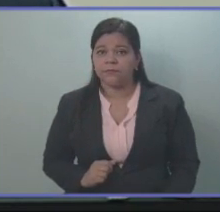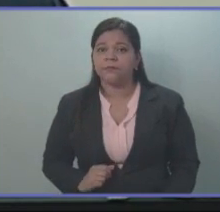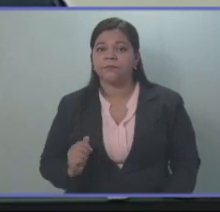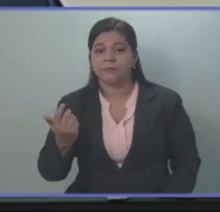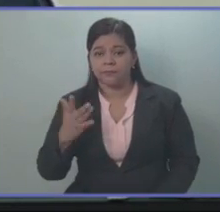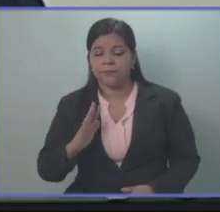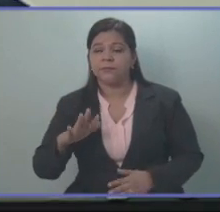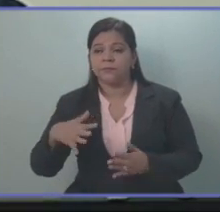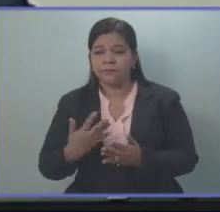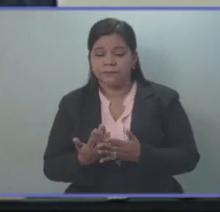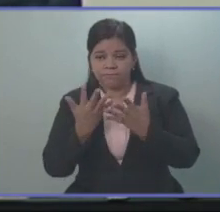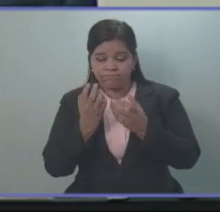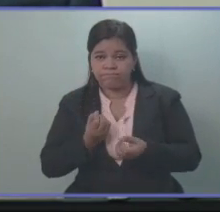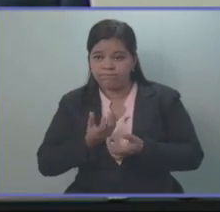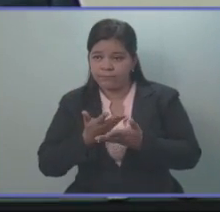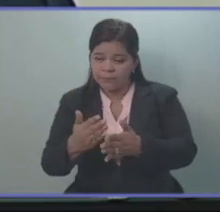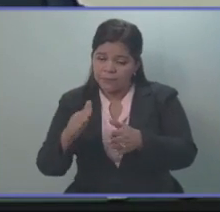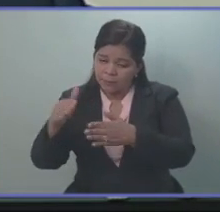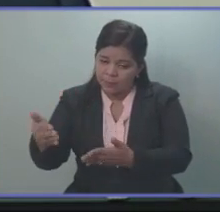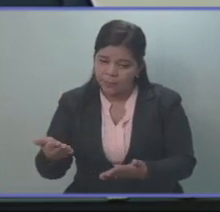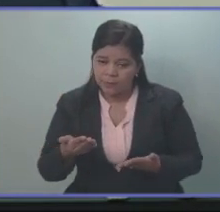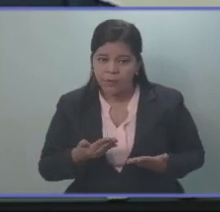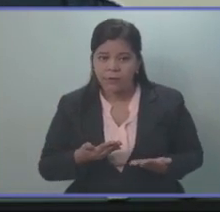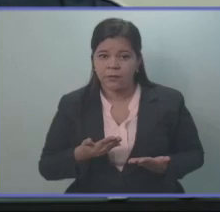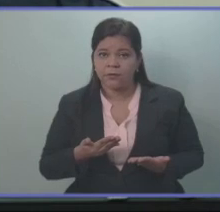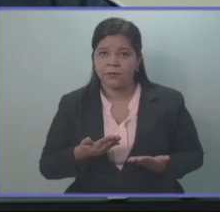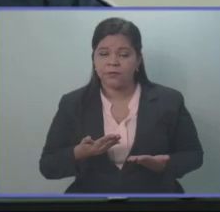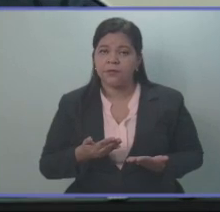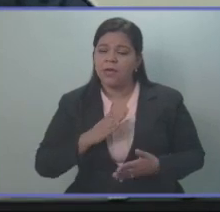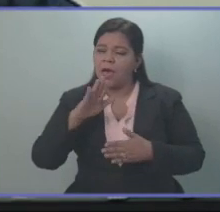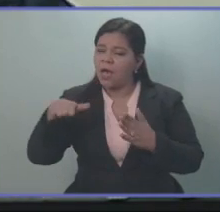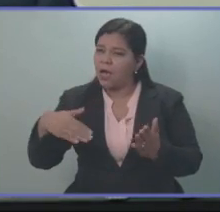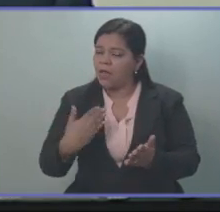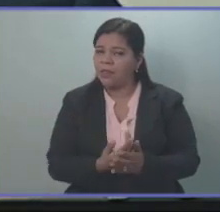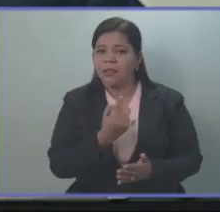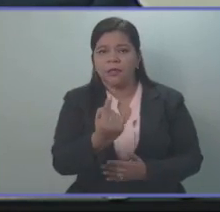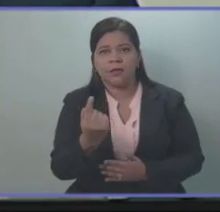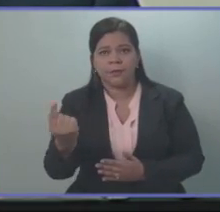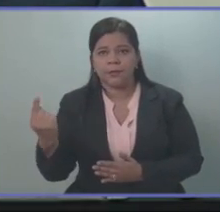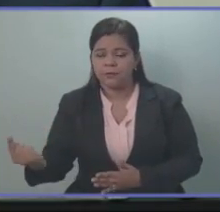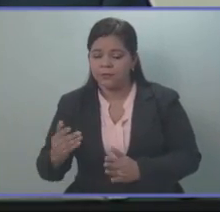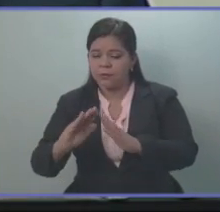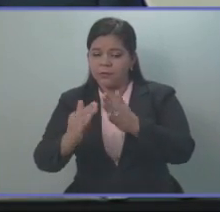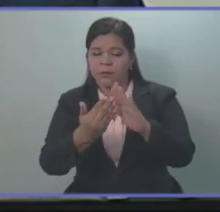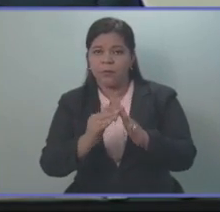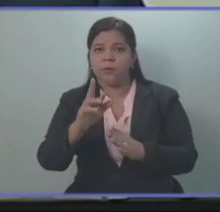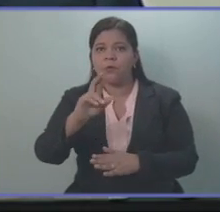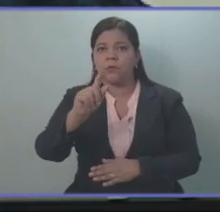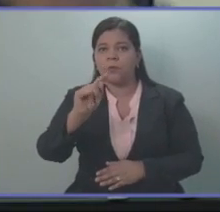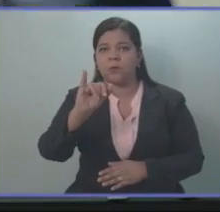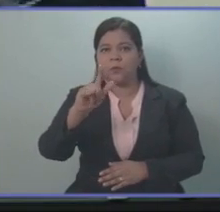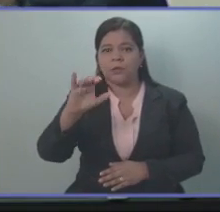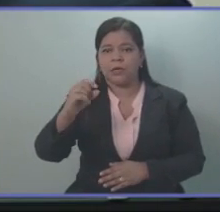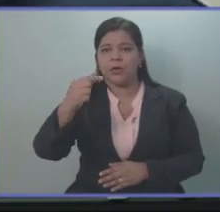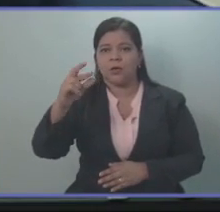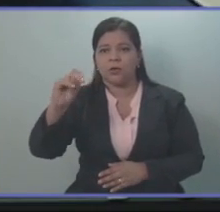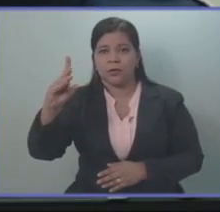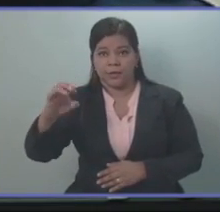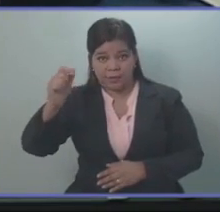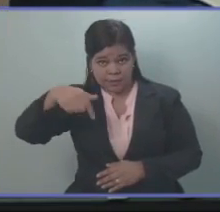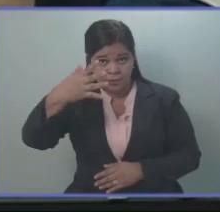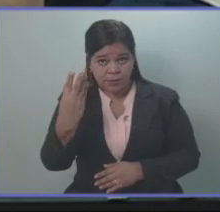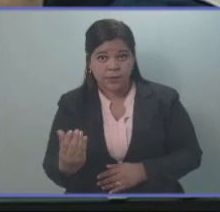También deseo dar el saludo de bienvenida a todos los miembros de la comunidad Rutilio Grande que están este día